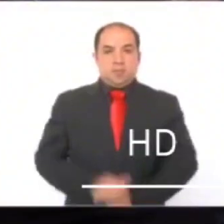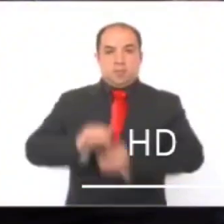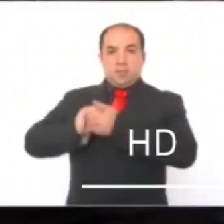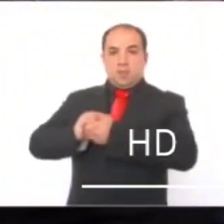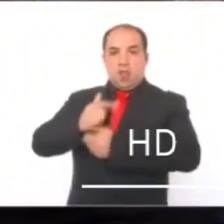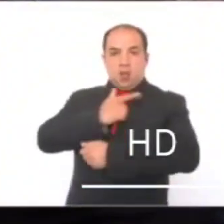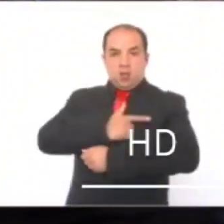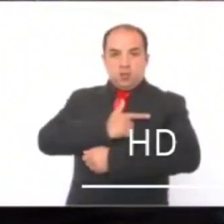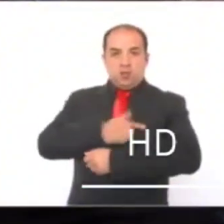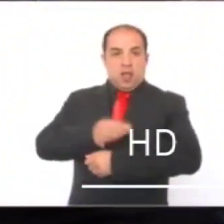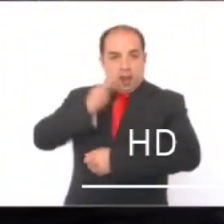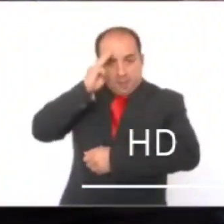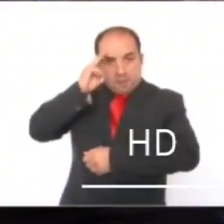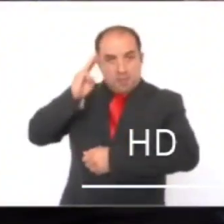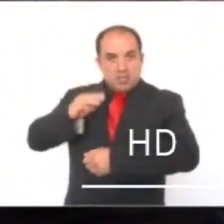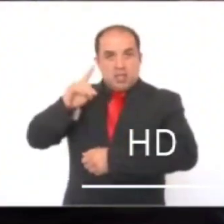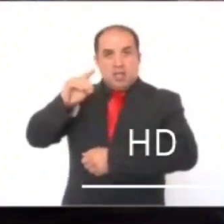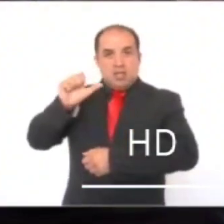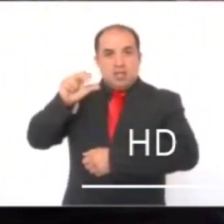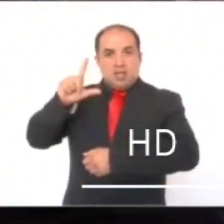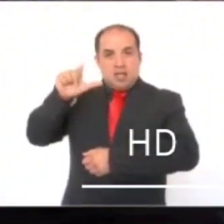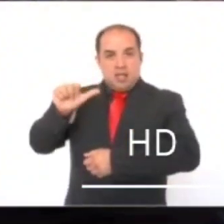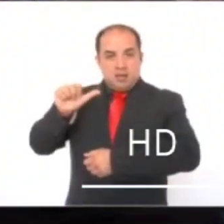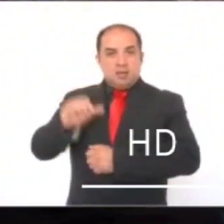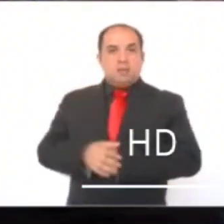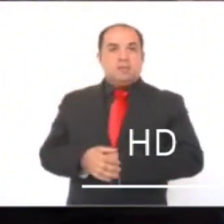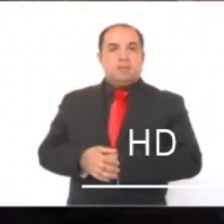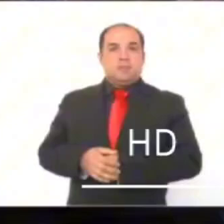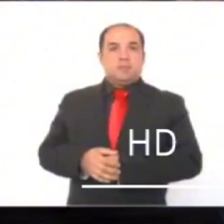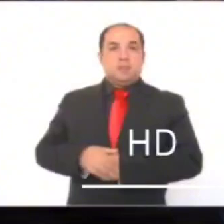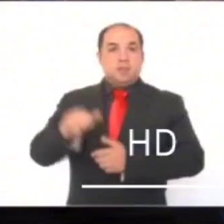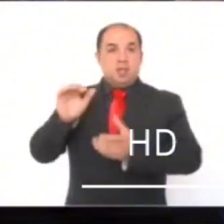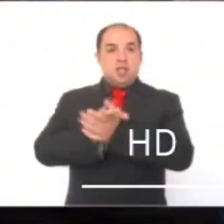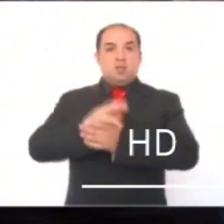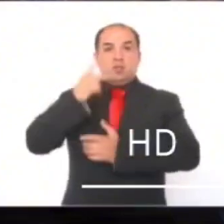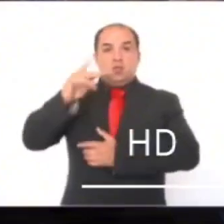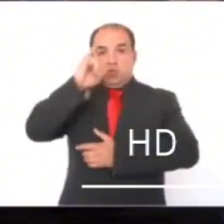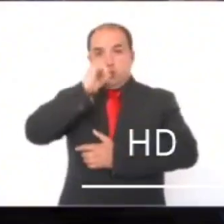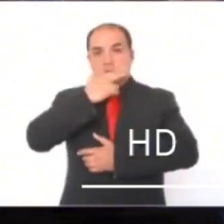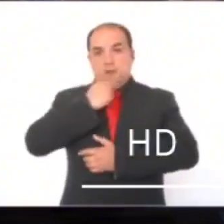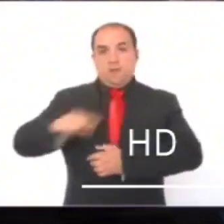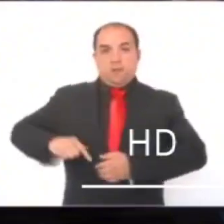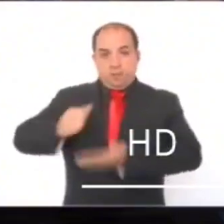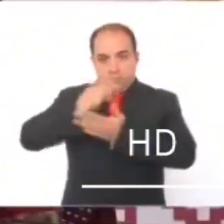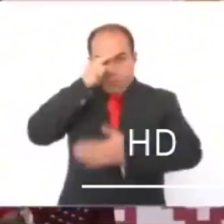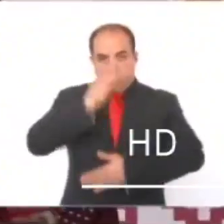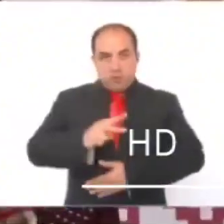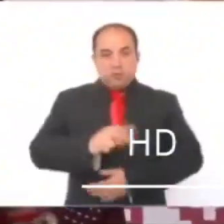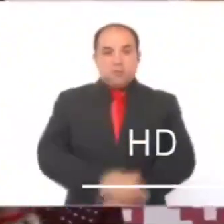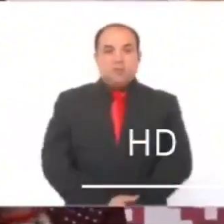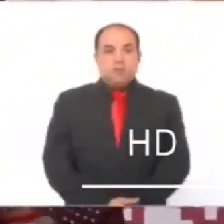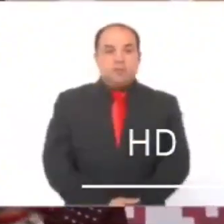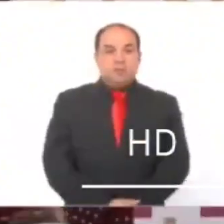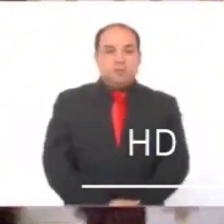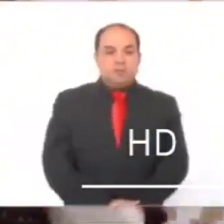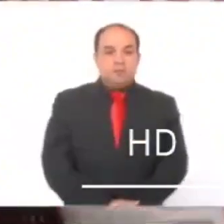Saludamos con mucho gusto a la maestra Daniela Cordero Arenas, esposa del jefe de gobierno de la Ciudad de